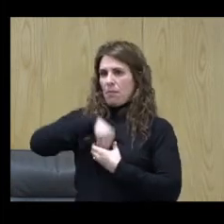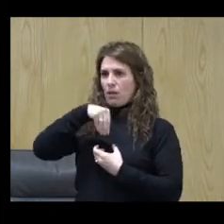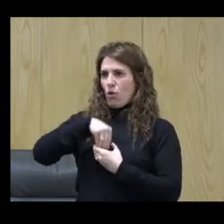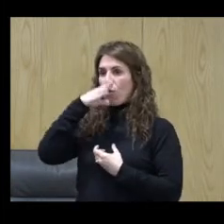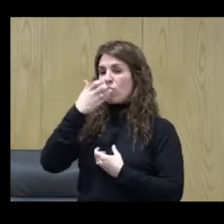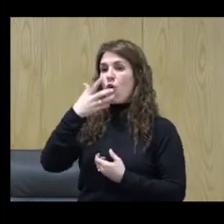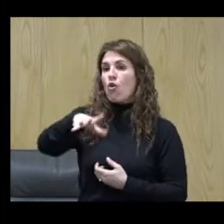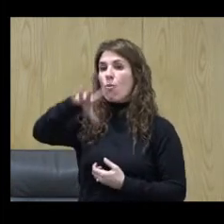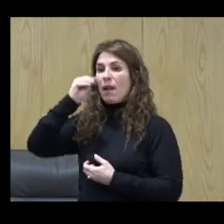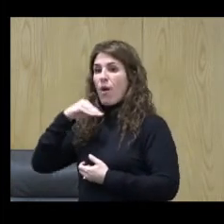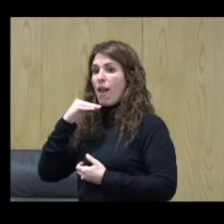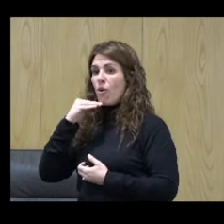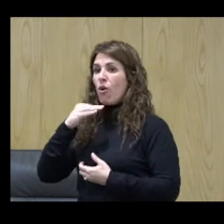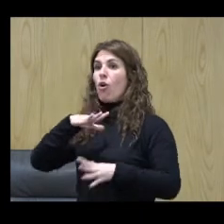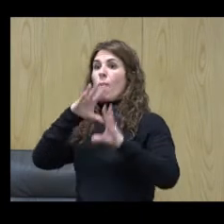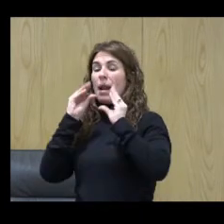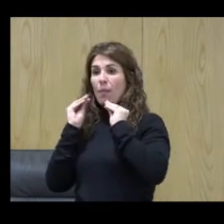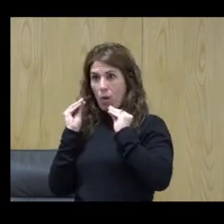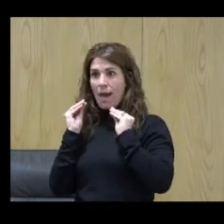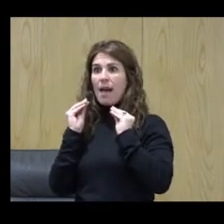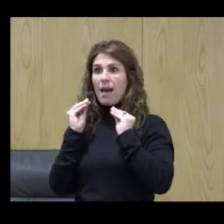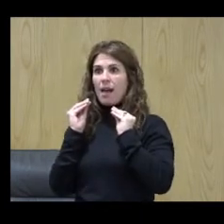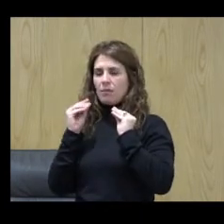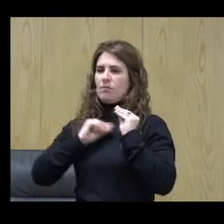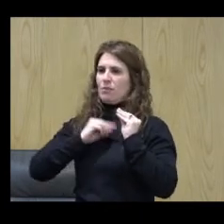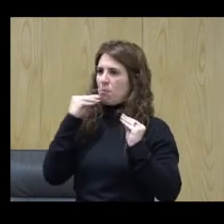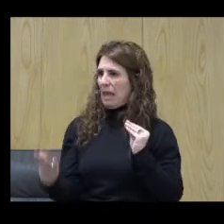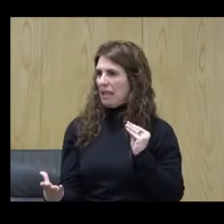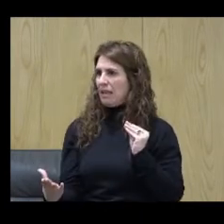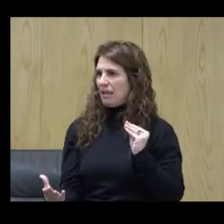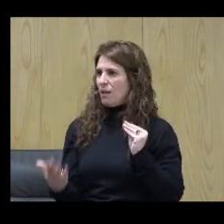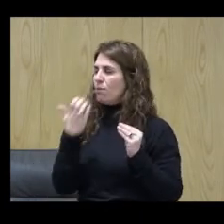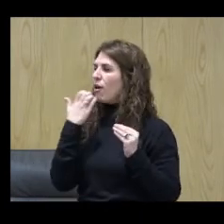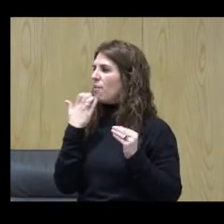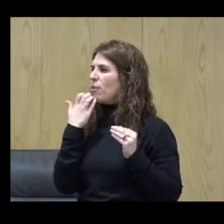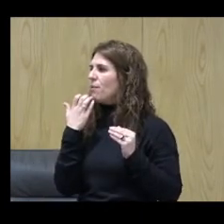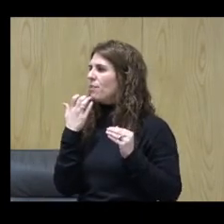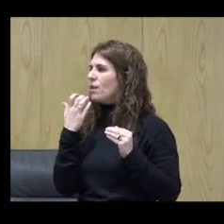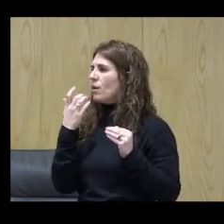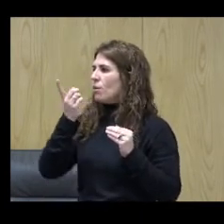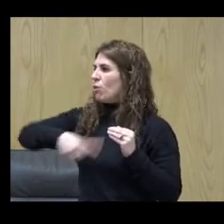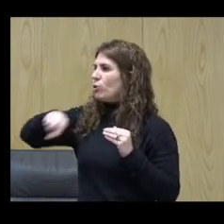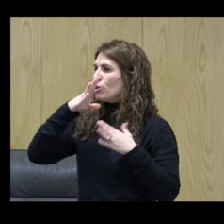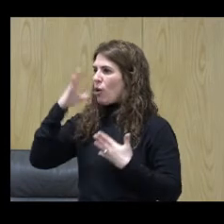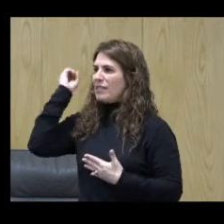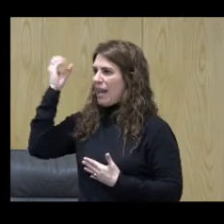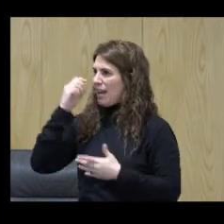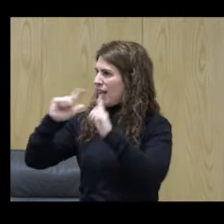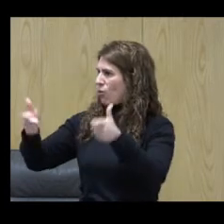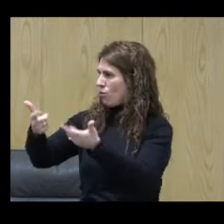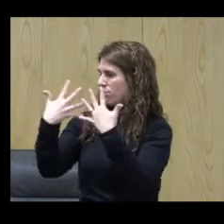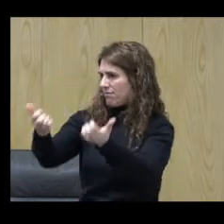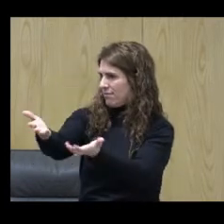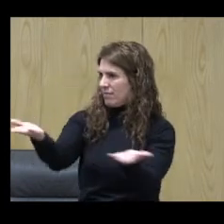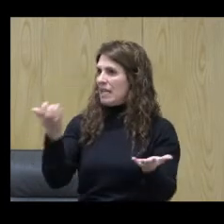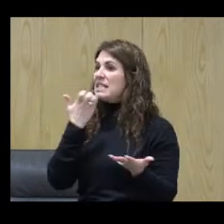me hace sentirme bien. De hecho, muchas cosas que estáis, por ejemplo, en esta reunión o esta charla, en la medida que lo